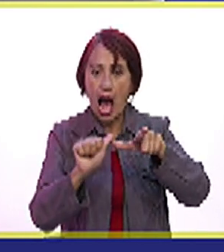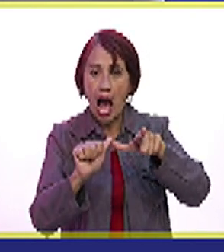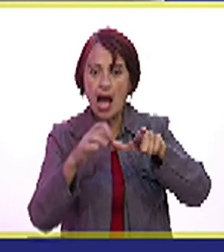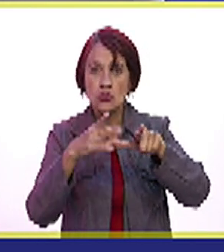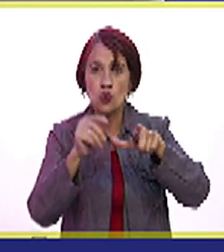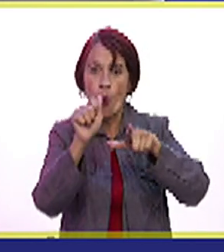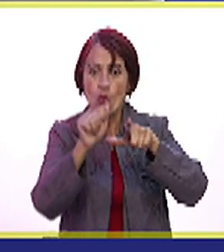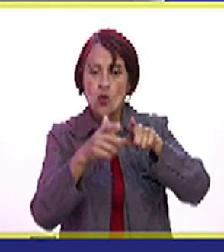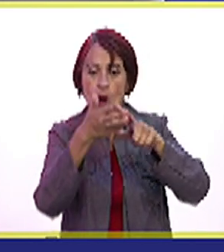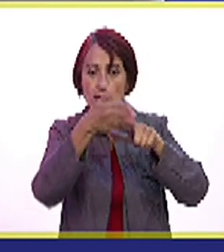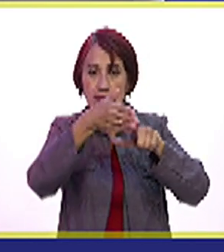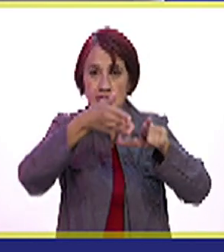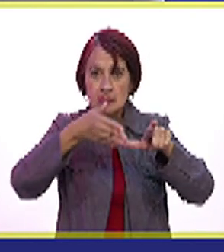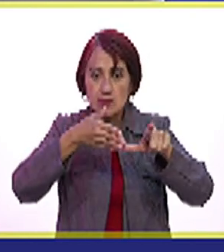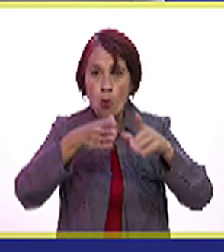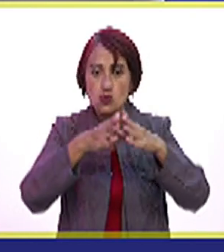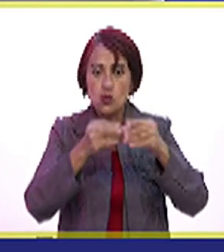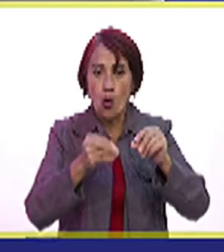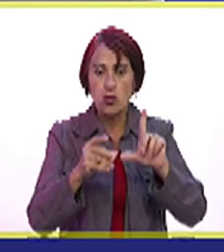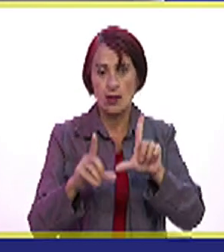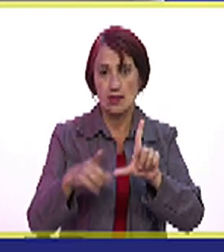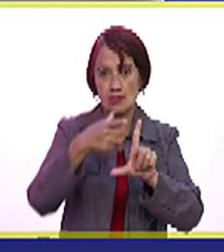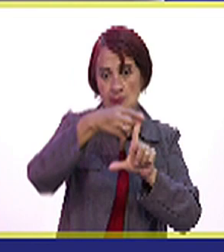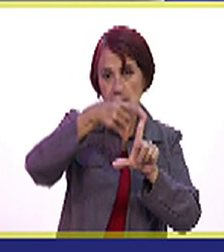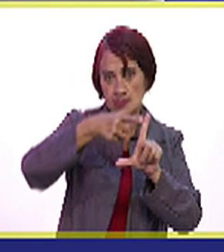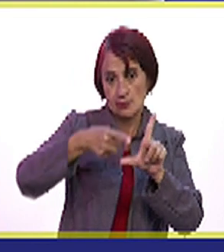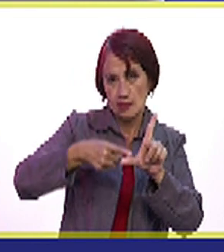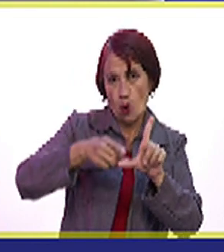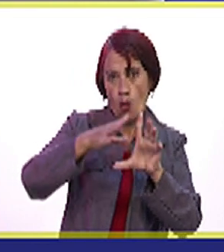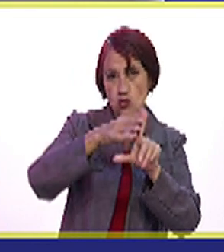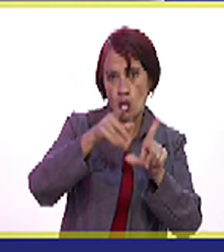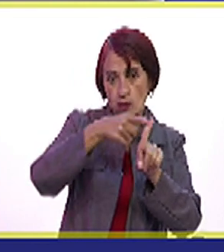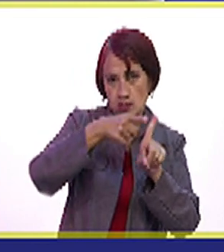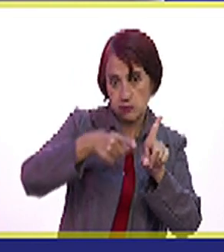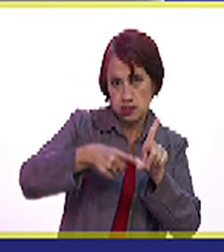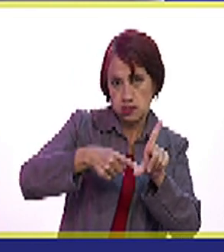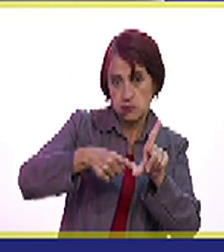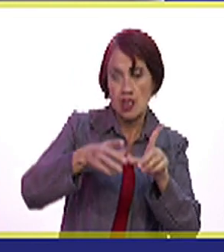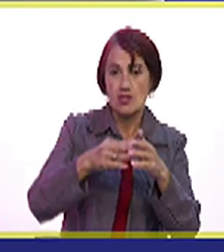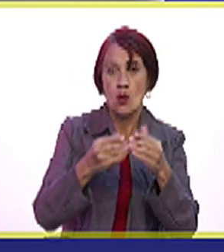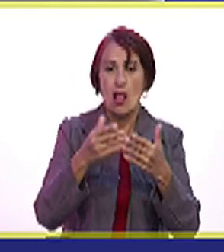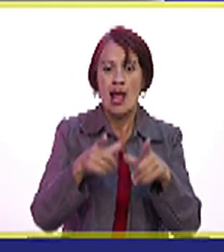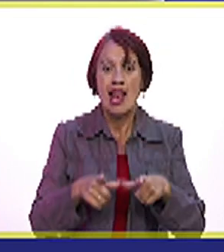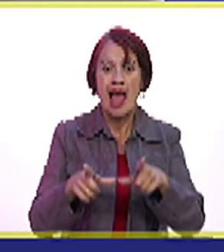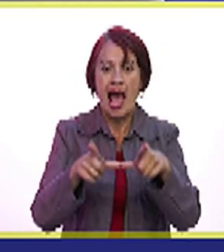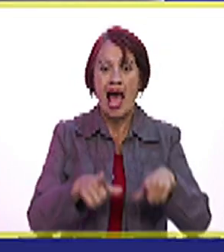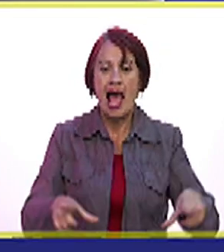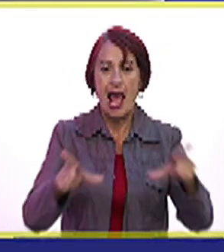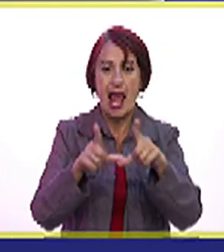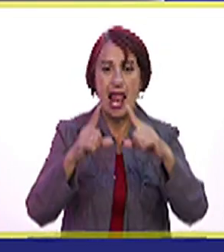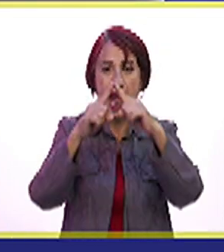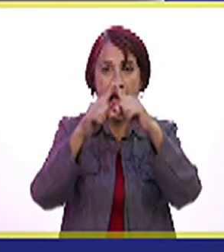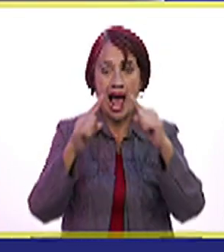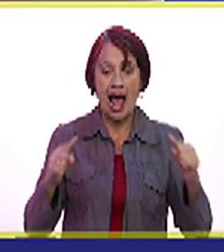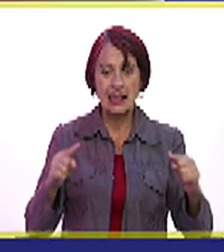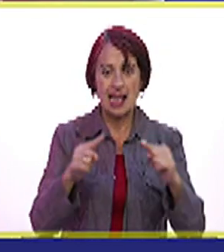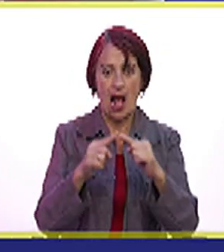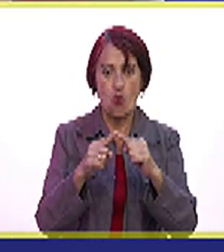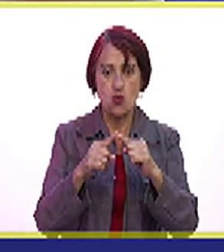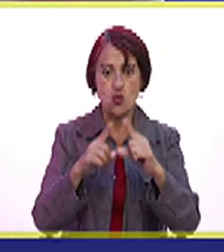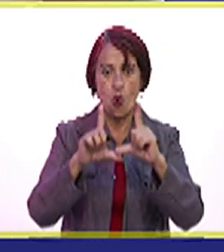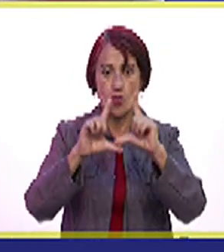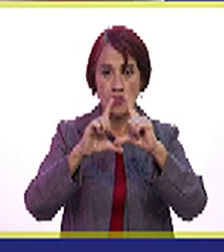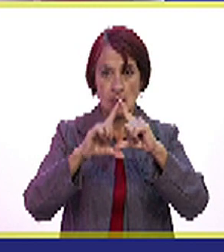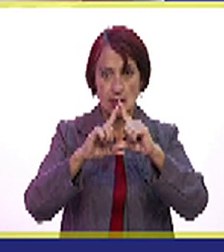está diagonal al ángulo, y el lado adyacente, que es el que está al lado del ángulo. Luego que